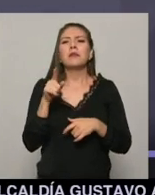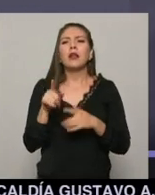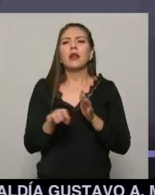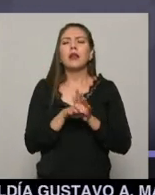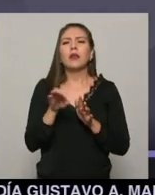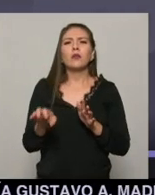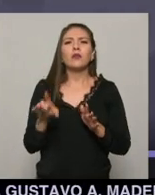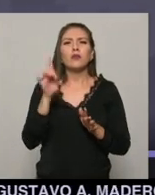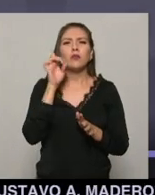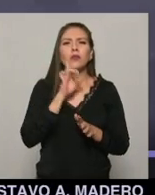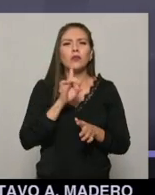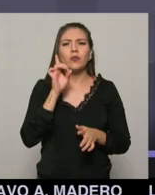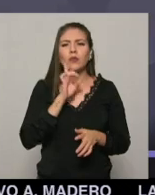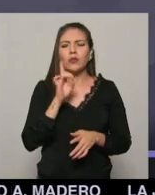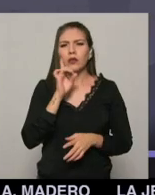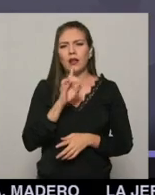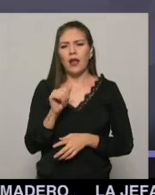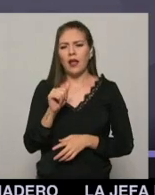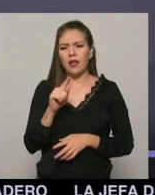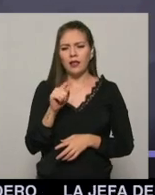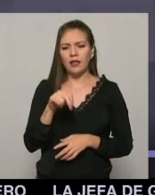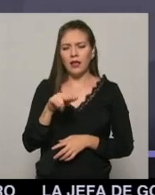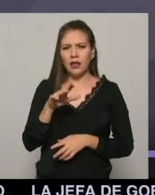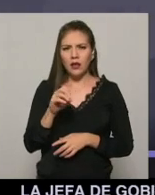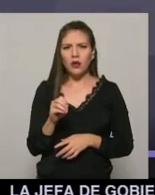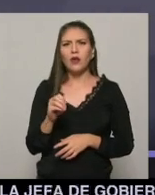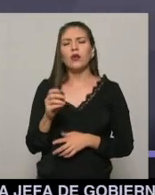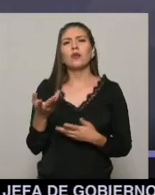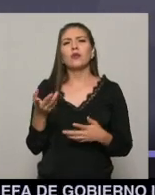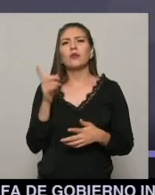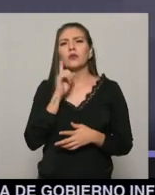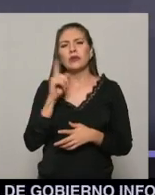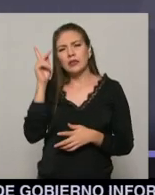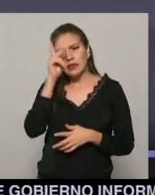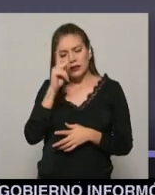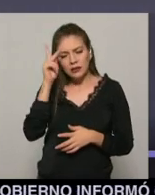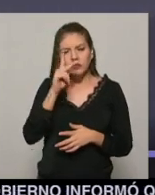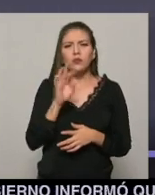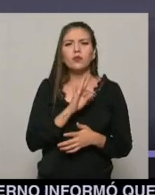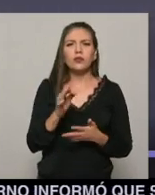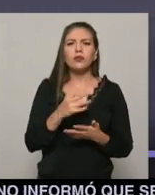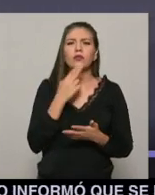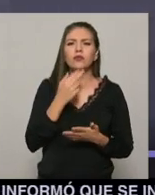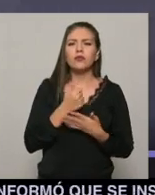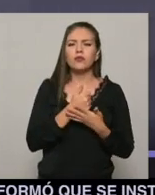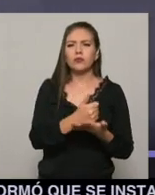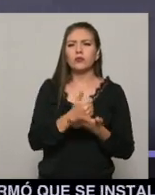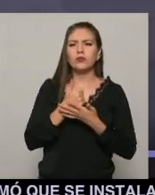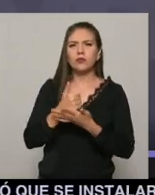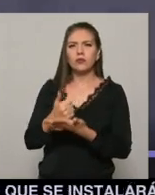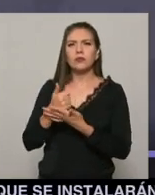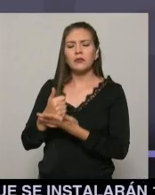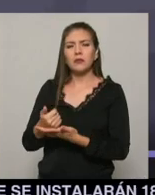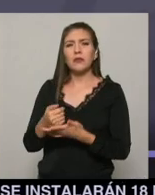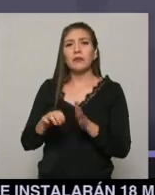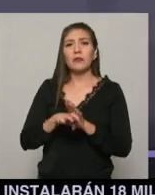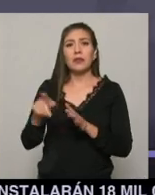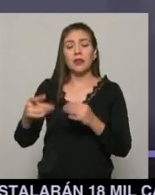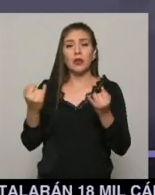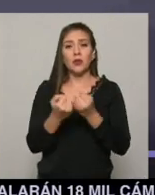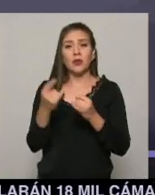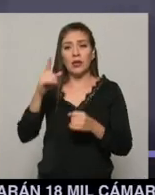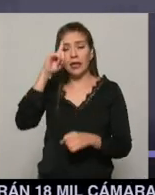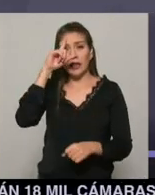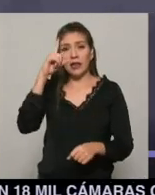las mujeres de Atenco, mujeres psicoterapeutas que pueden trabajar un trauma tan brutal como